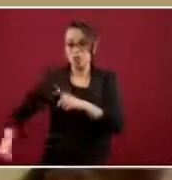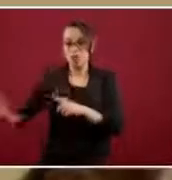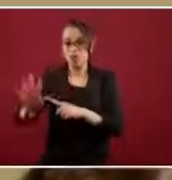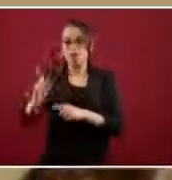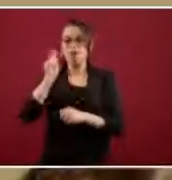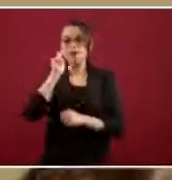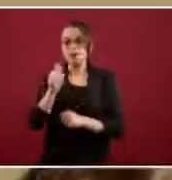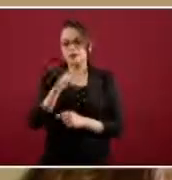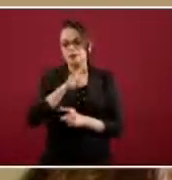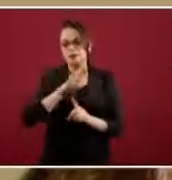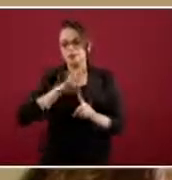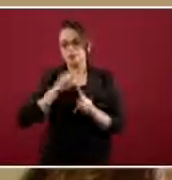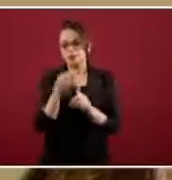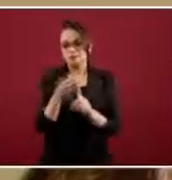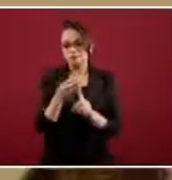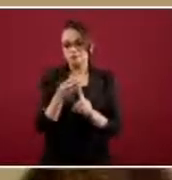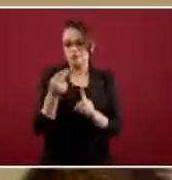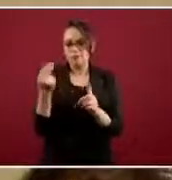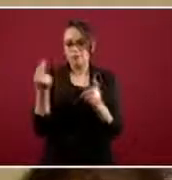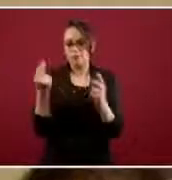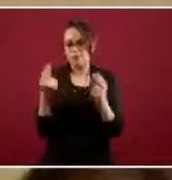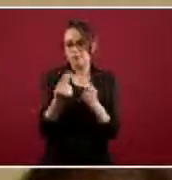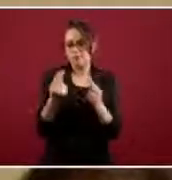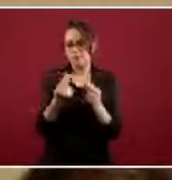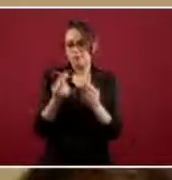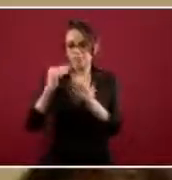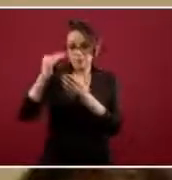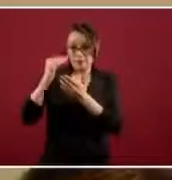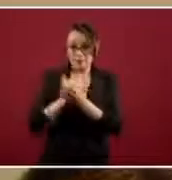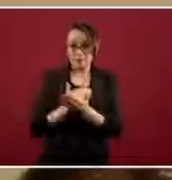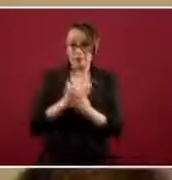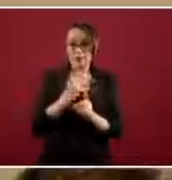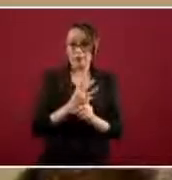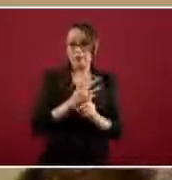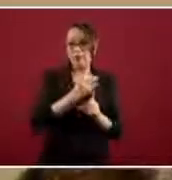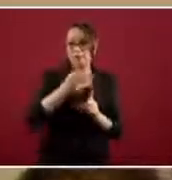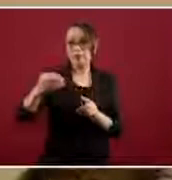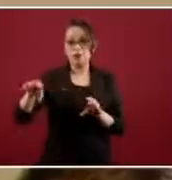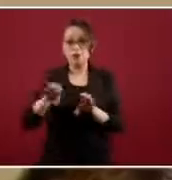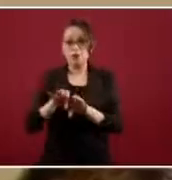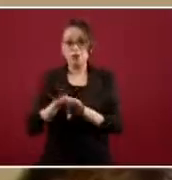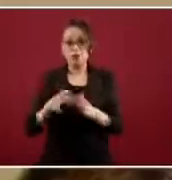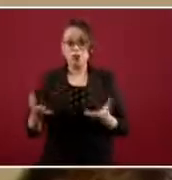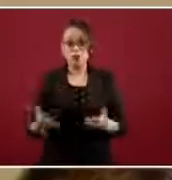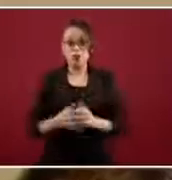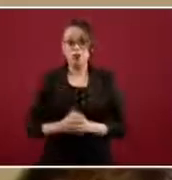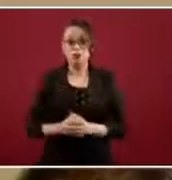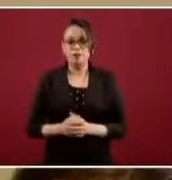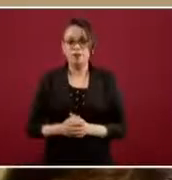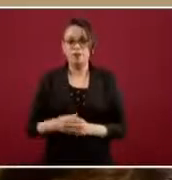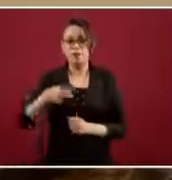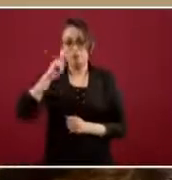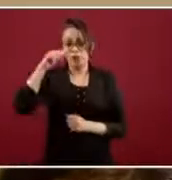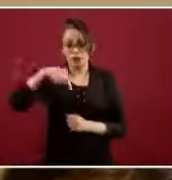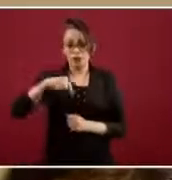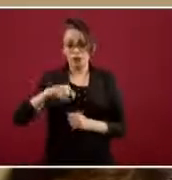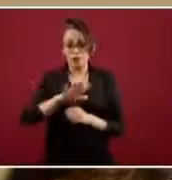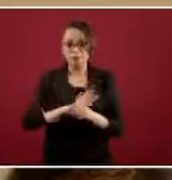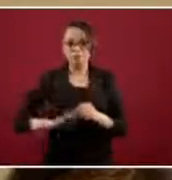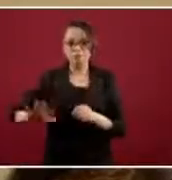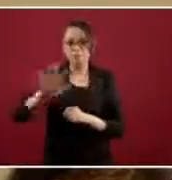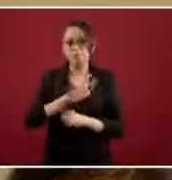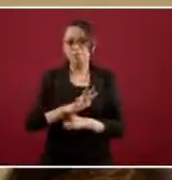para reducir la pandemia, en Occidente parece que no nos ponemos de acuerdo. ¿Qué hay sobre esto, doctor?